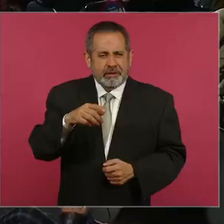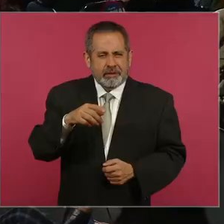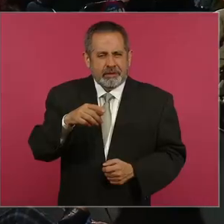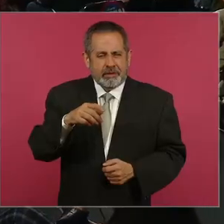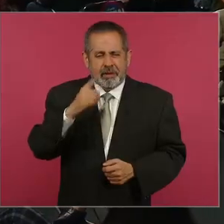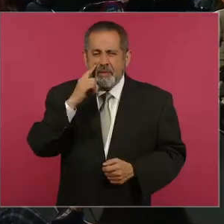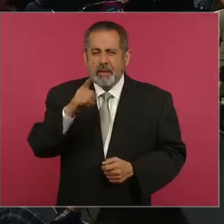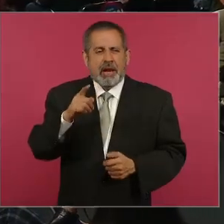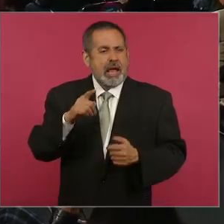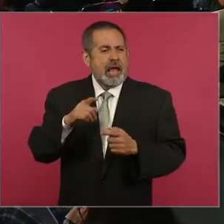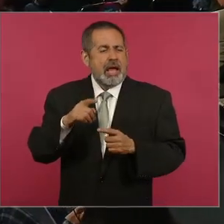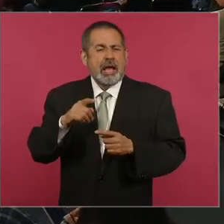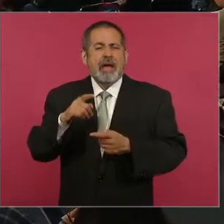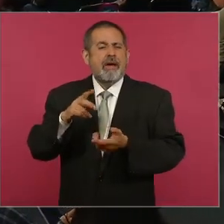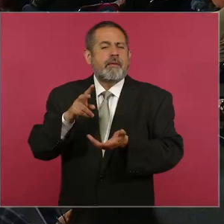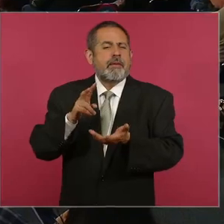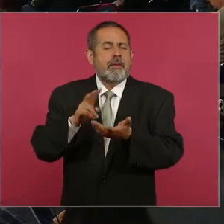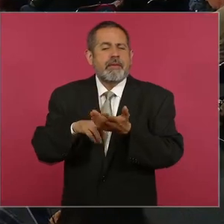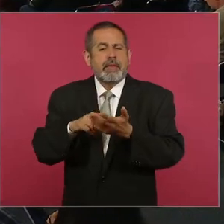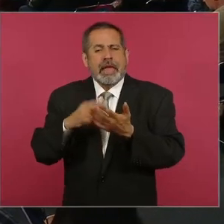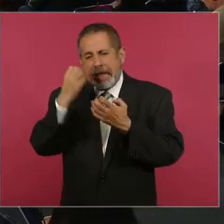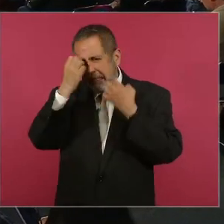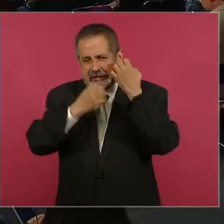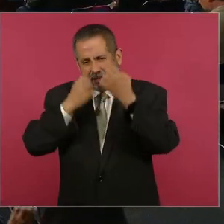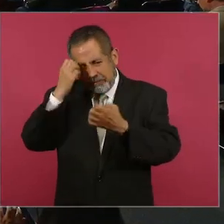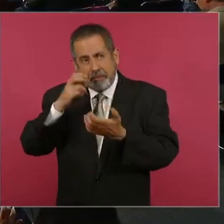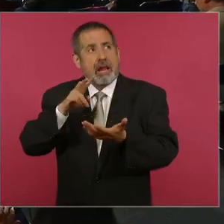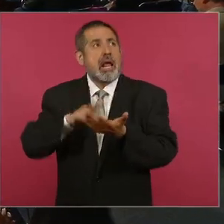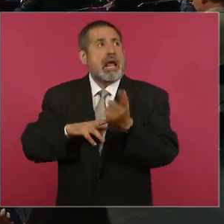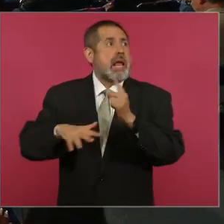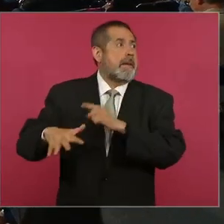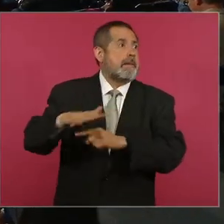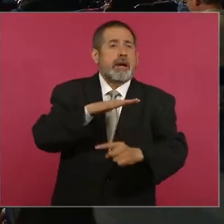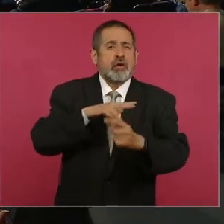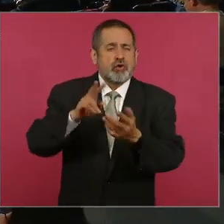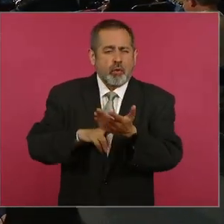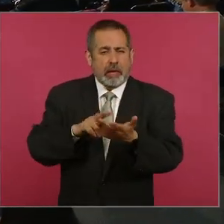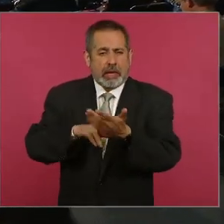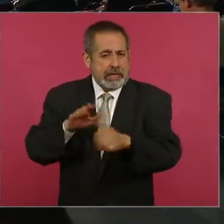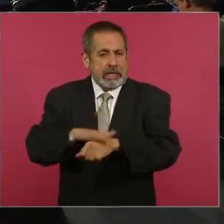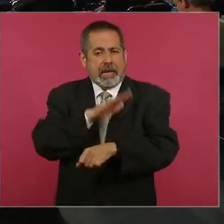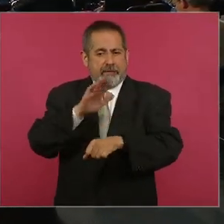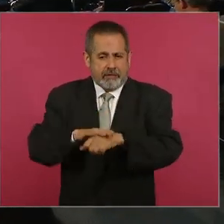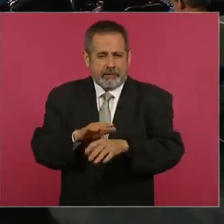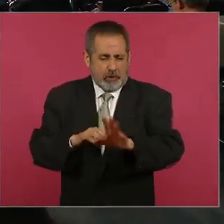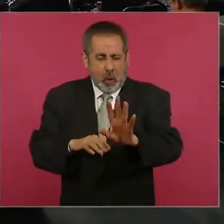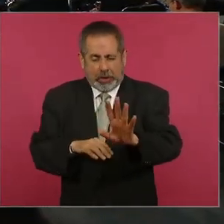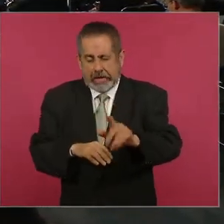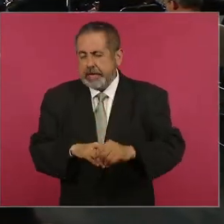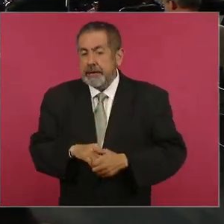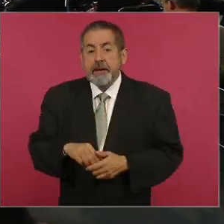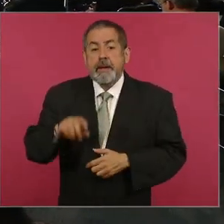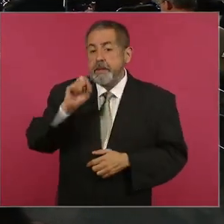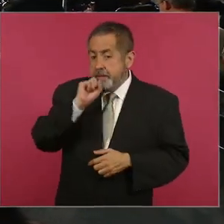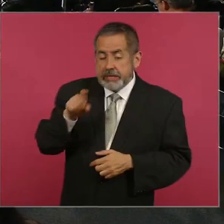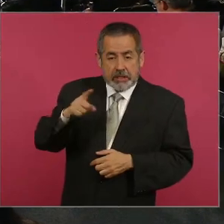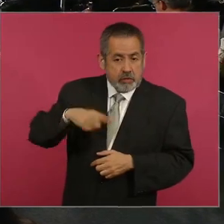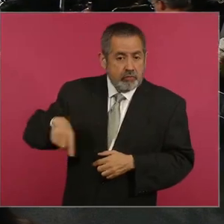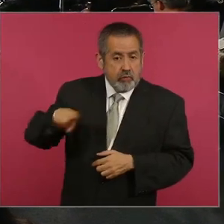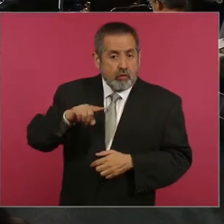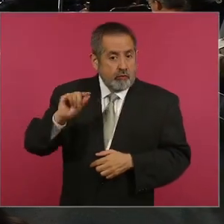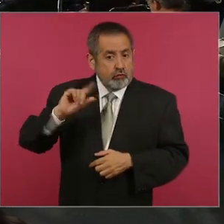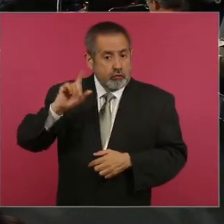Manifiesto de impacto ambiental. Esos manifiestos de impacto ambiental, los mismos funcionarios,